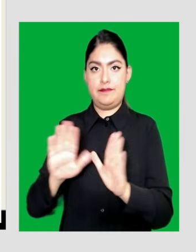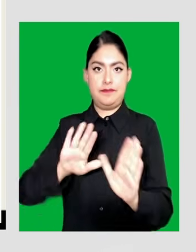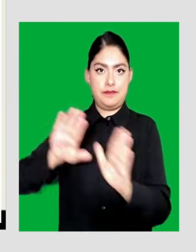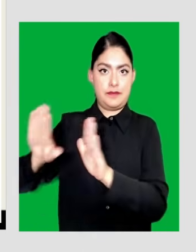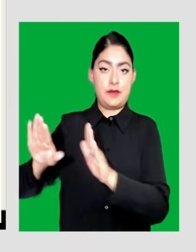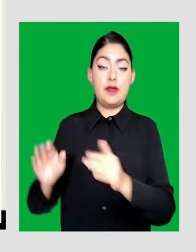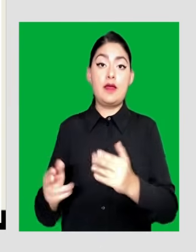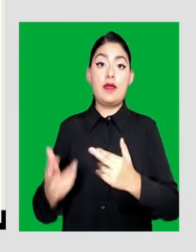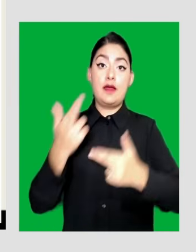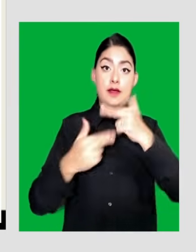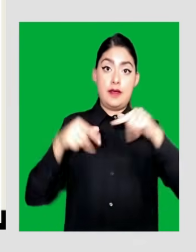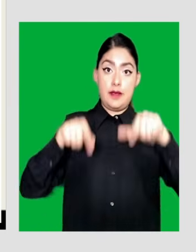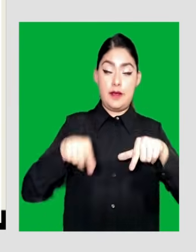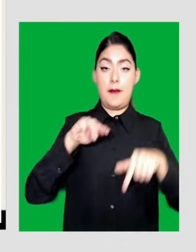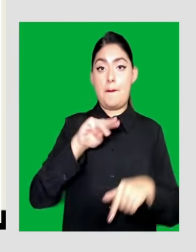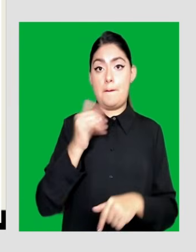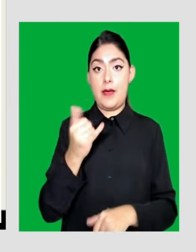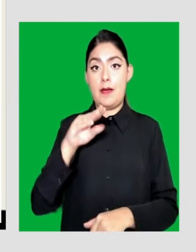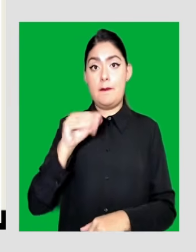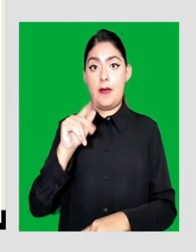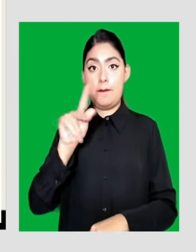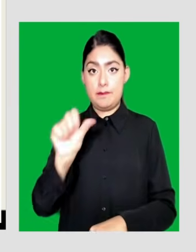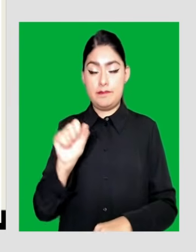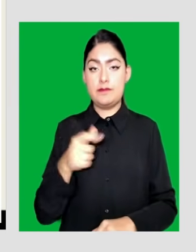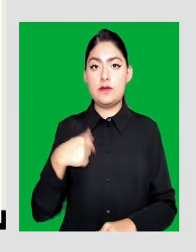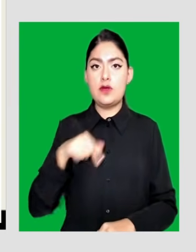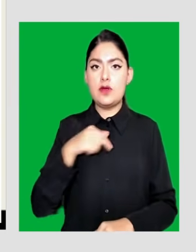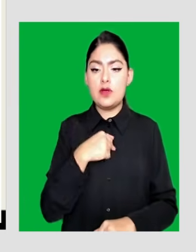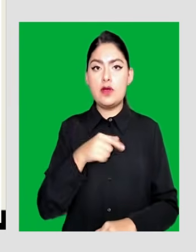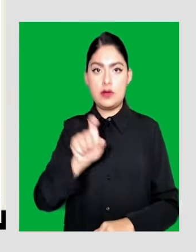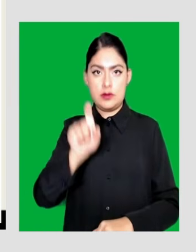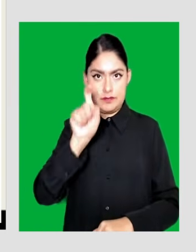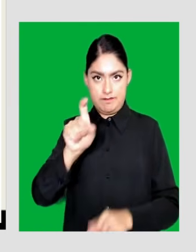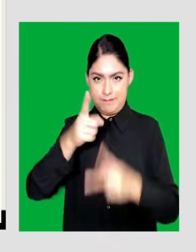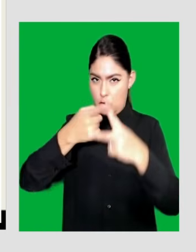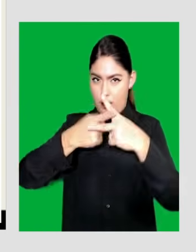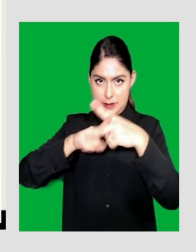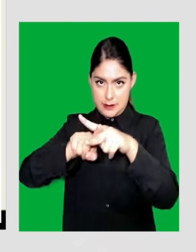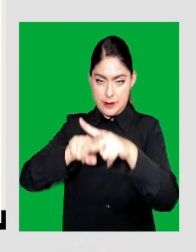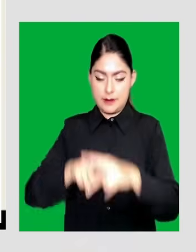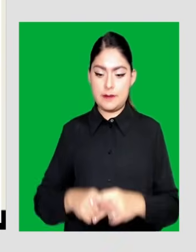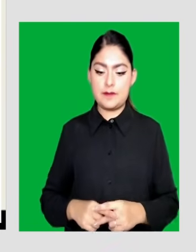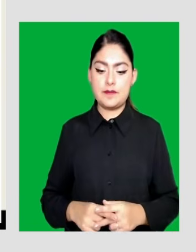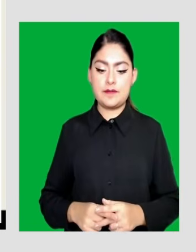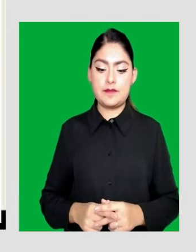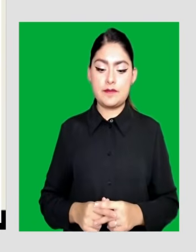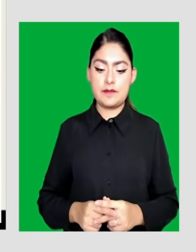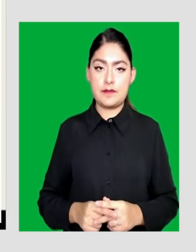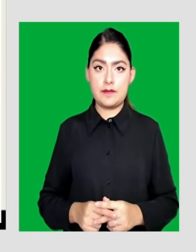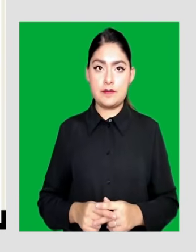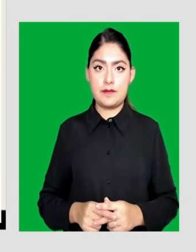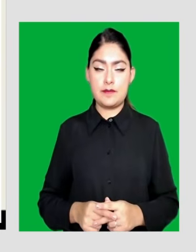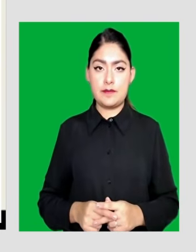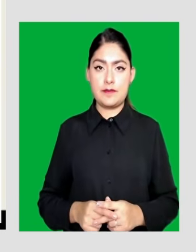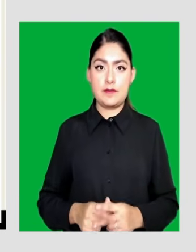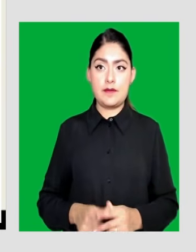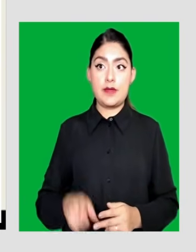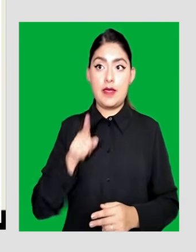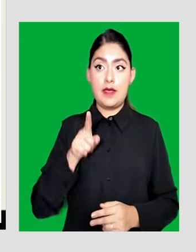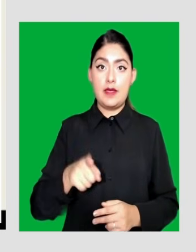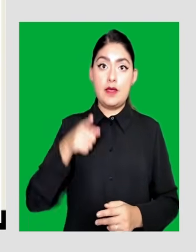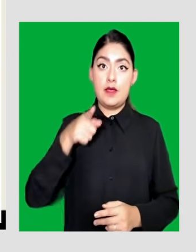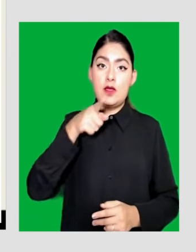que se va a llamar My Maps, donde guardaremos los archivos que estaremos haciendo en este